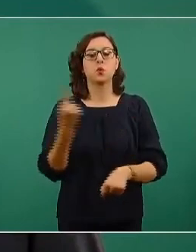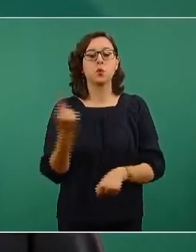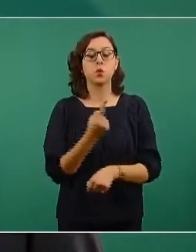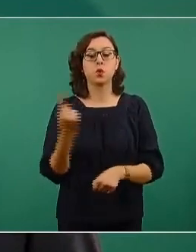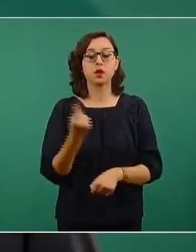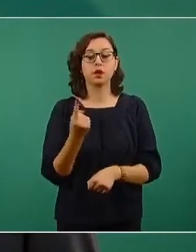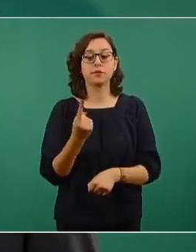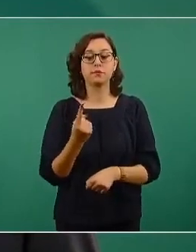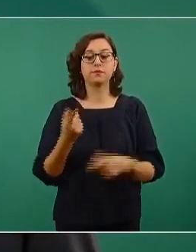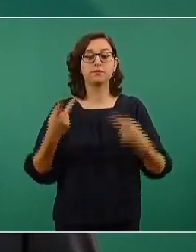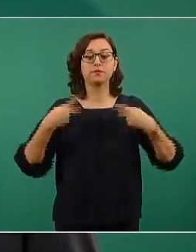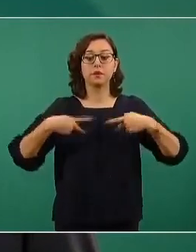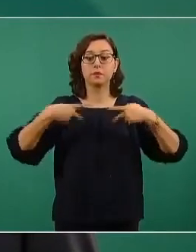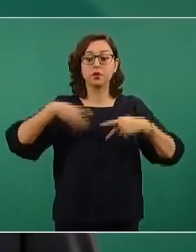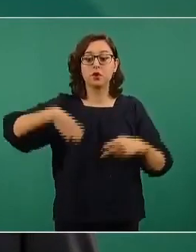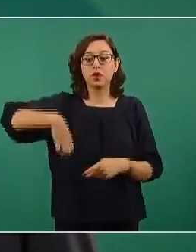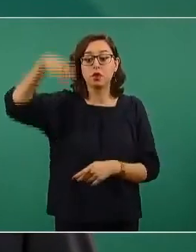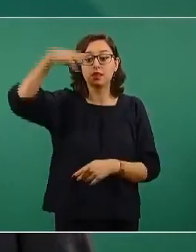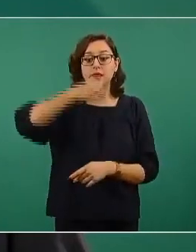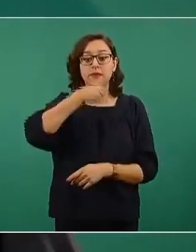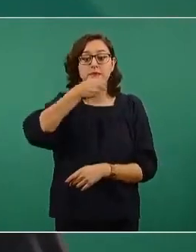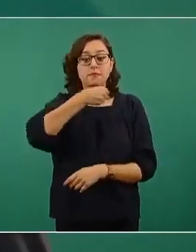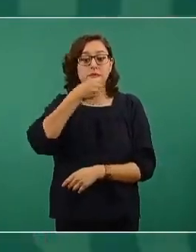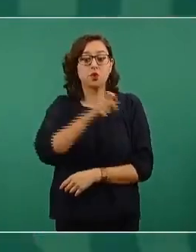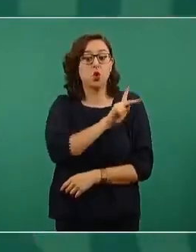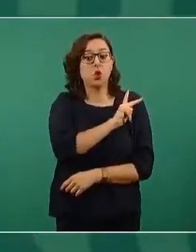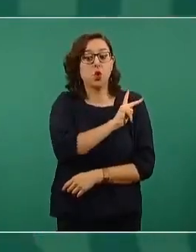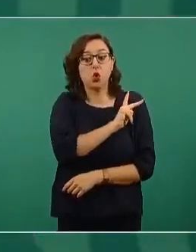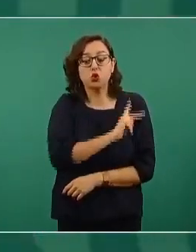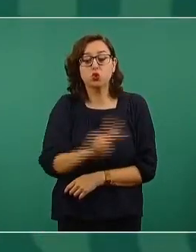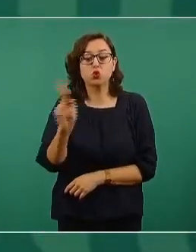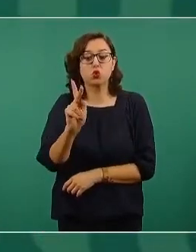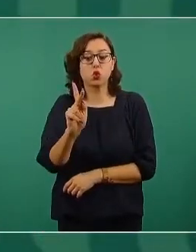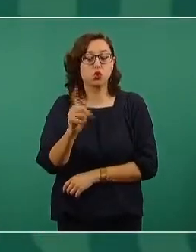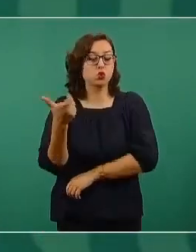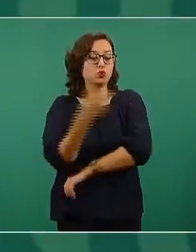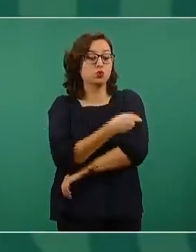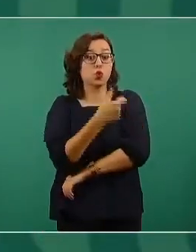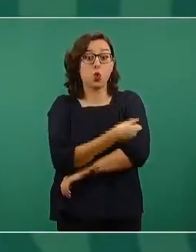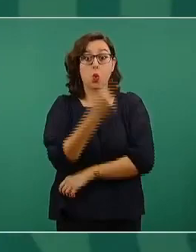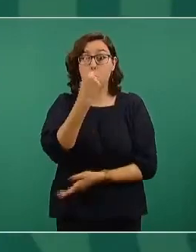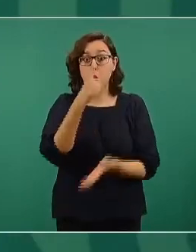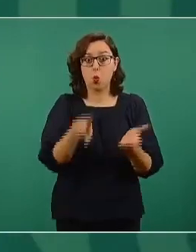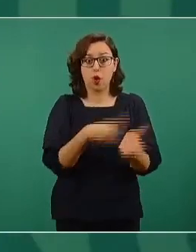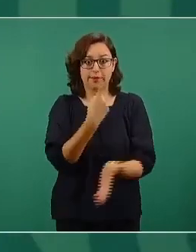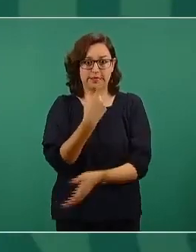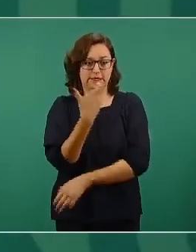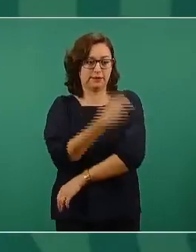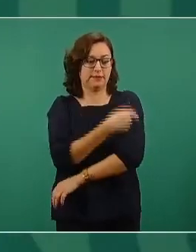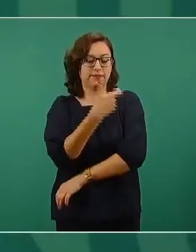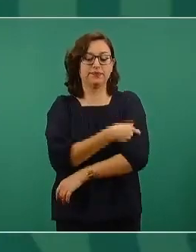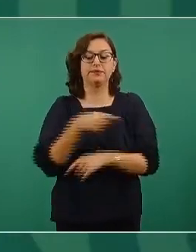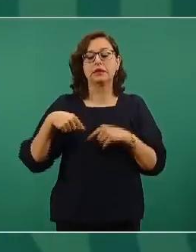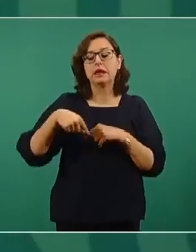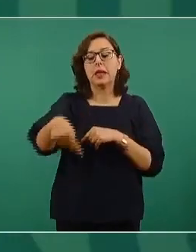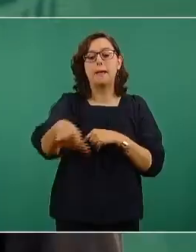con una dosis a todos los adultos mayores alrededor del día 20 de este mes, a todos